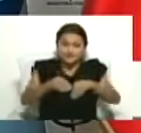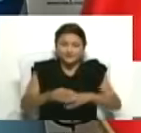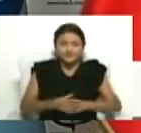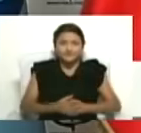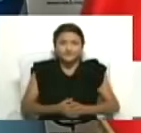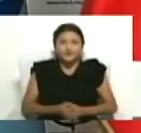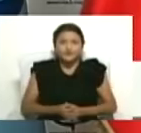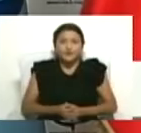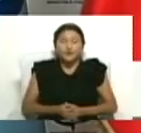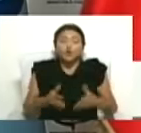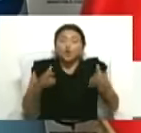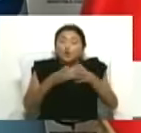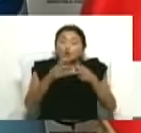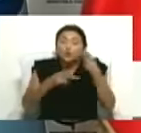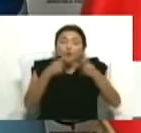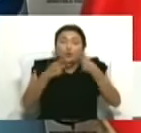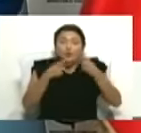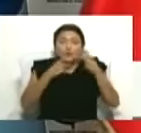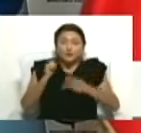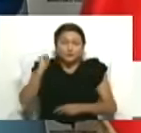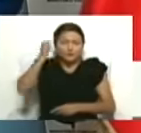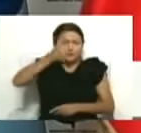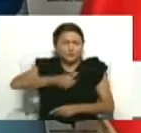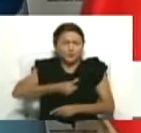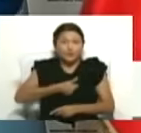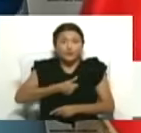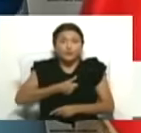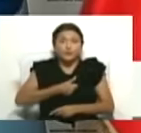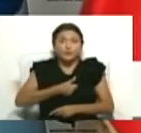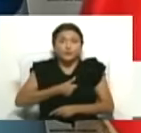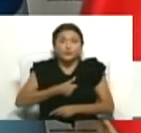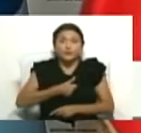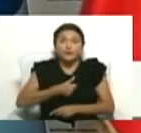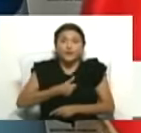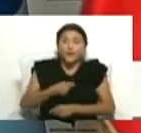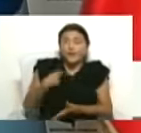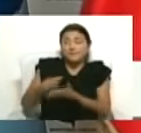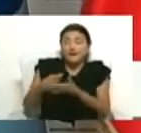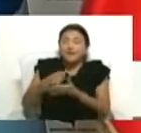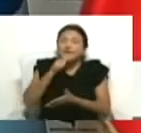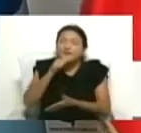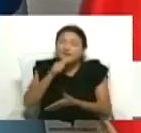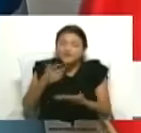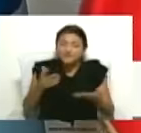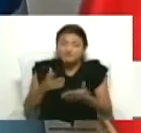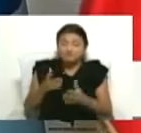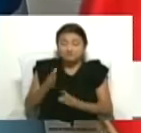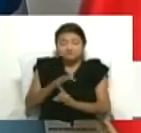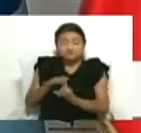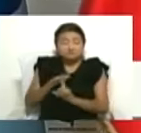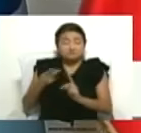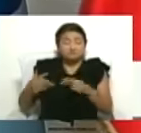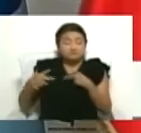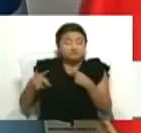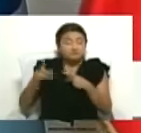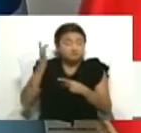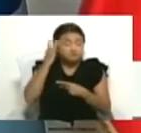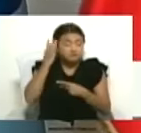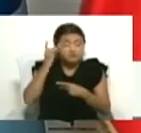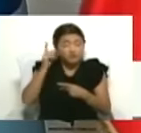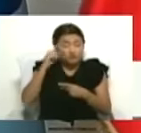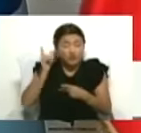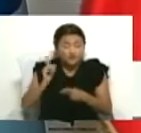Una organización históricamente subsidiada con fondos oscuros, con